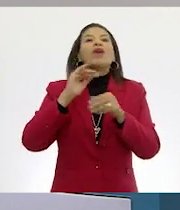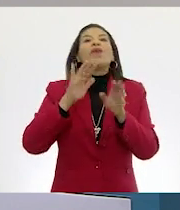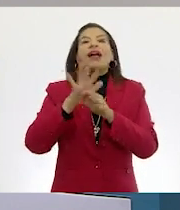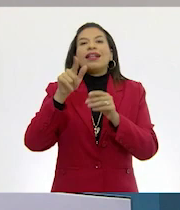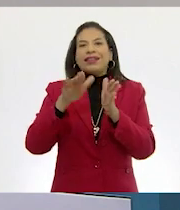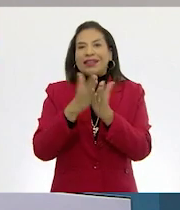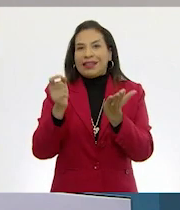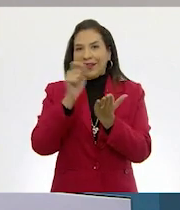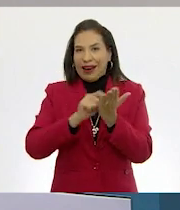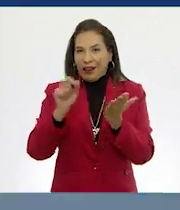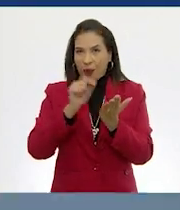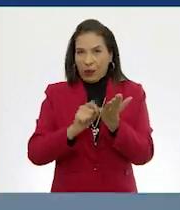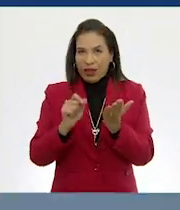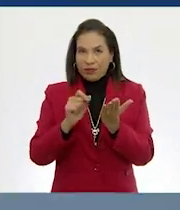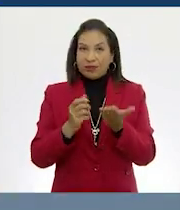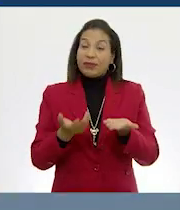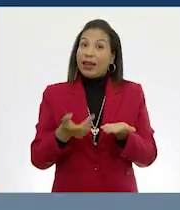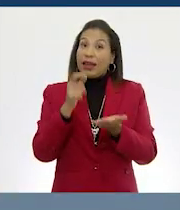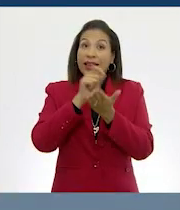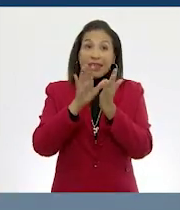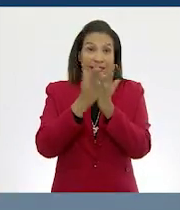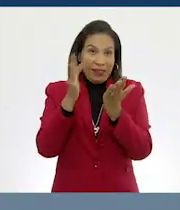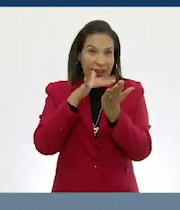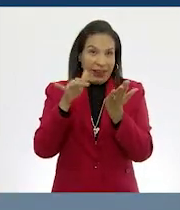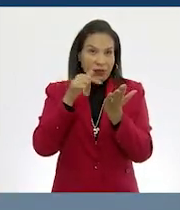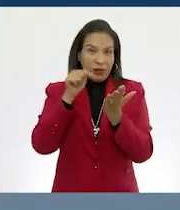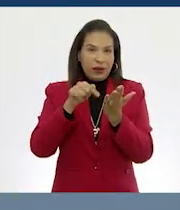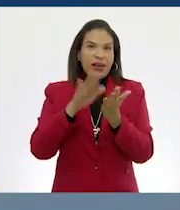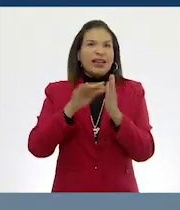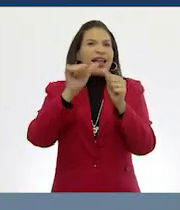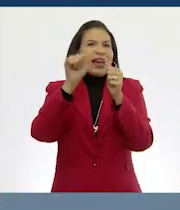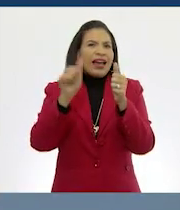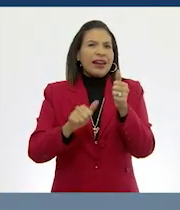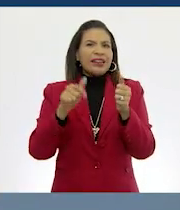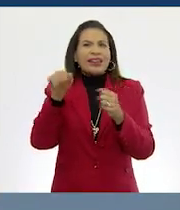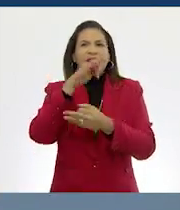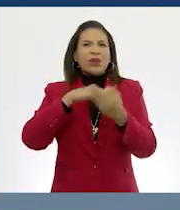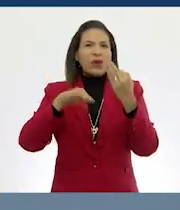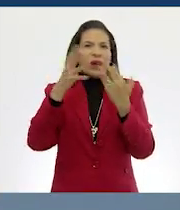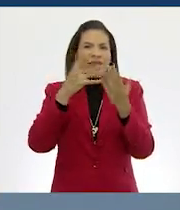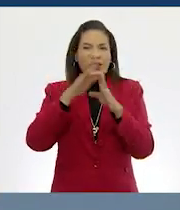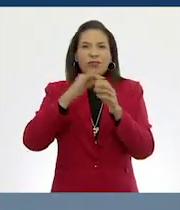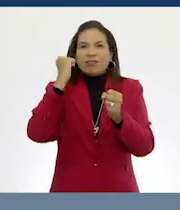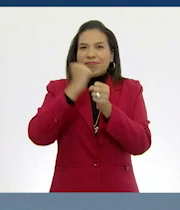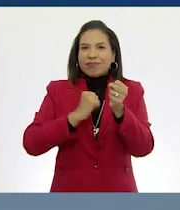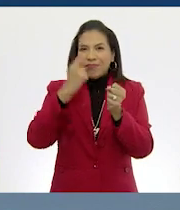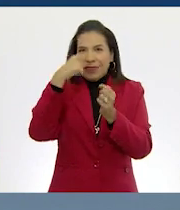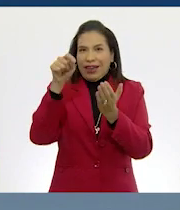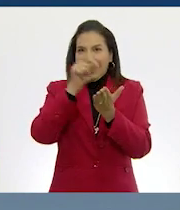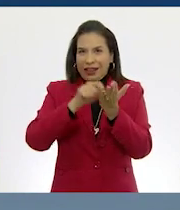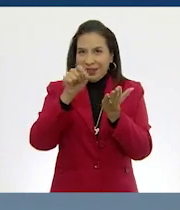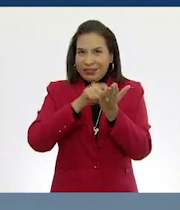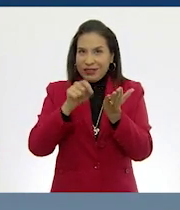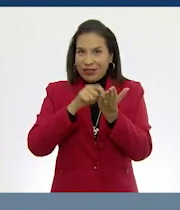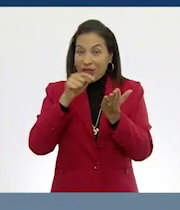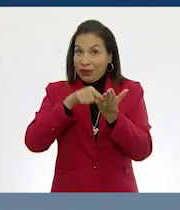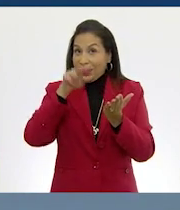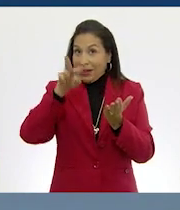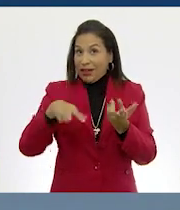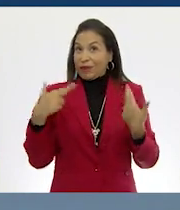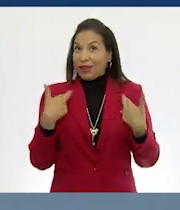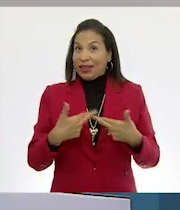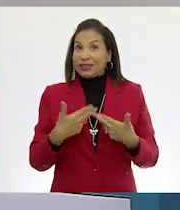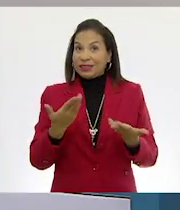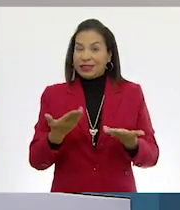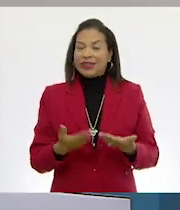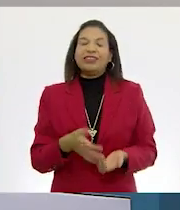de la literatura. Uy, la literatura es el arte que hacemos con la práctica de la escritura, ¿verdad,